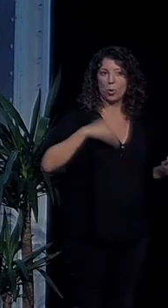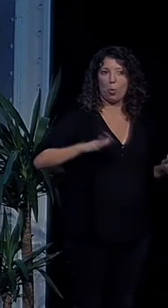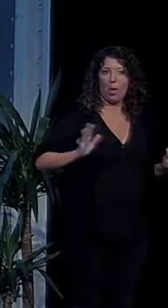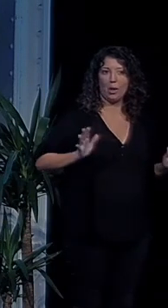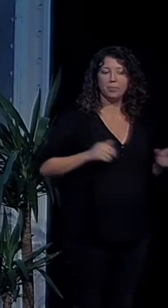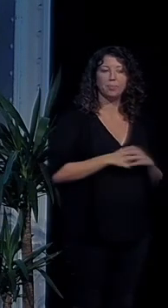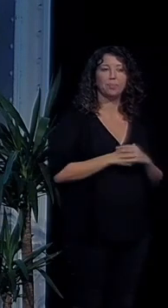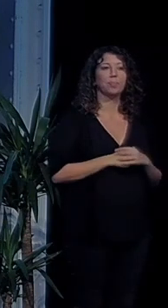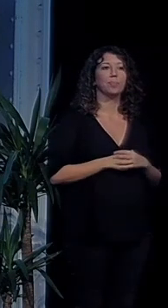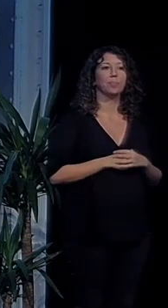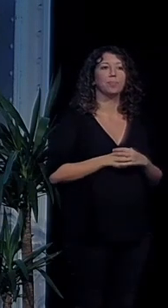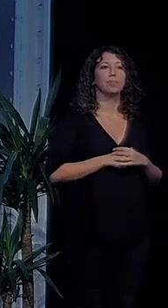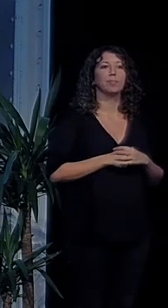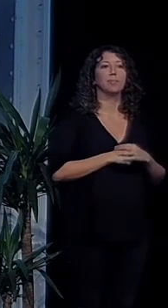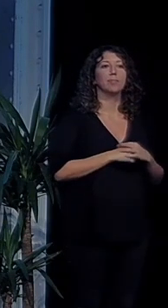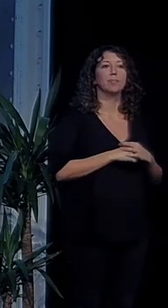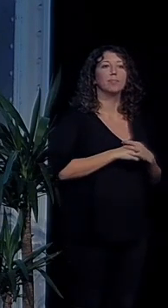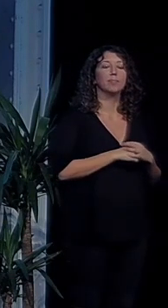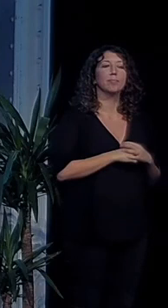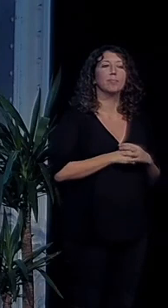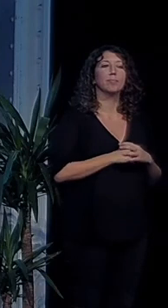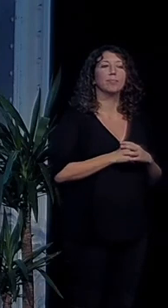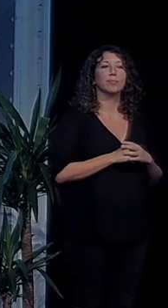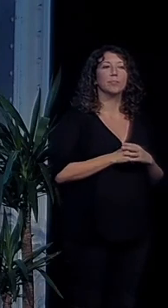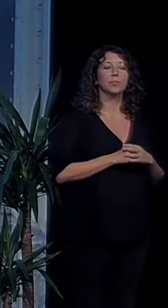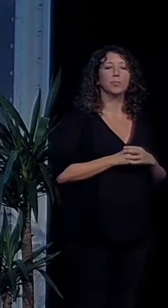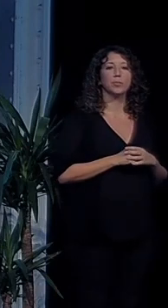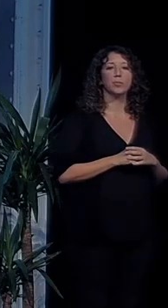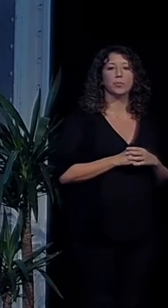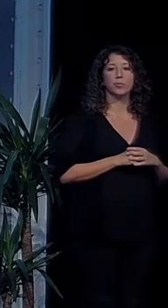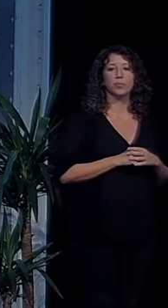No sé, a mí lo que me parece es que si hay una de las cosas que